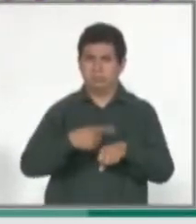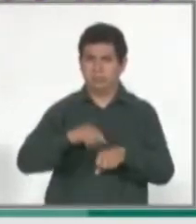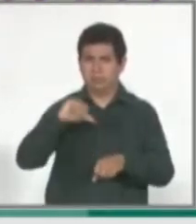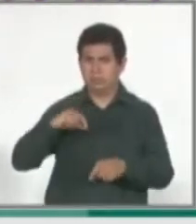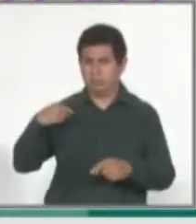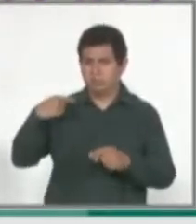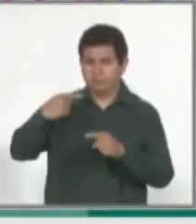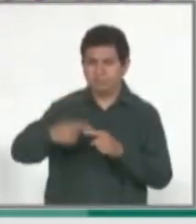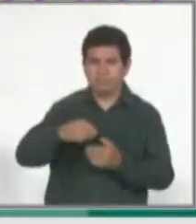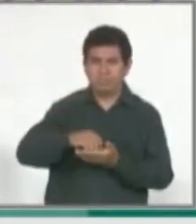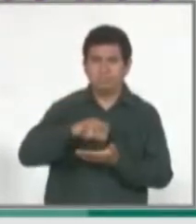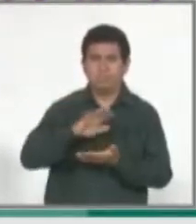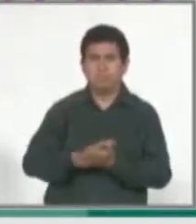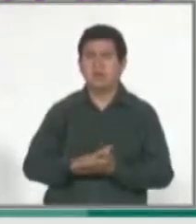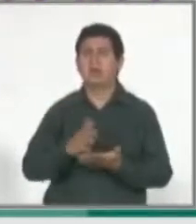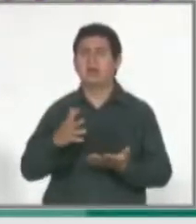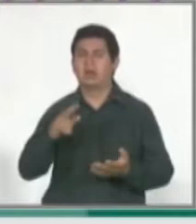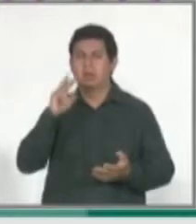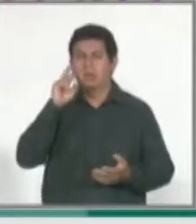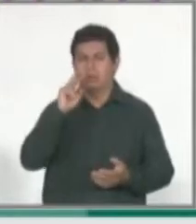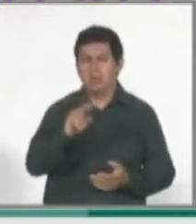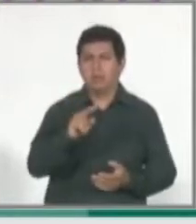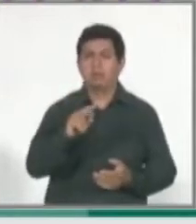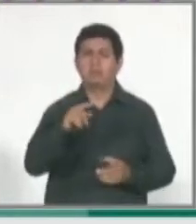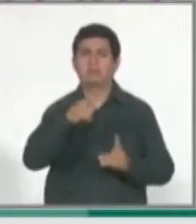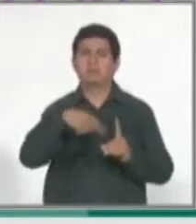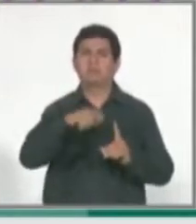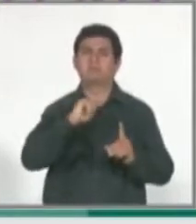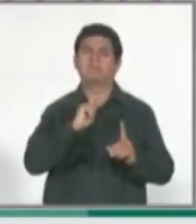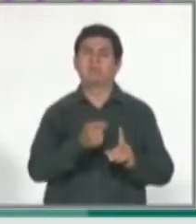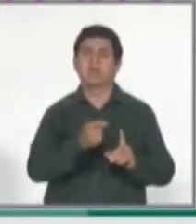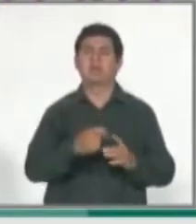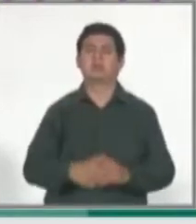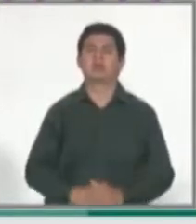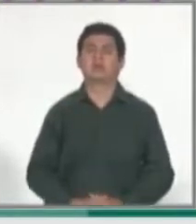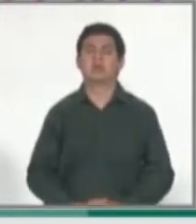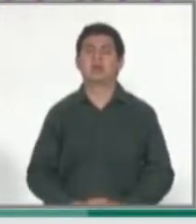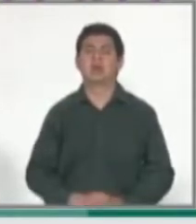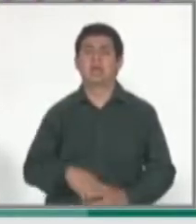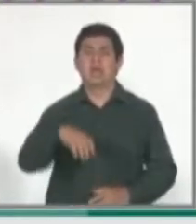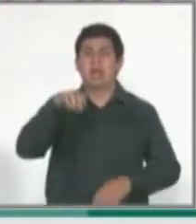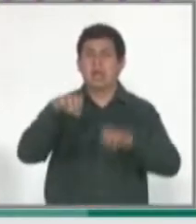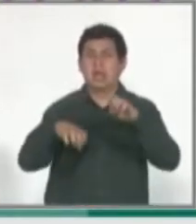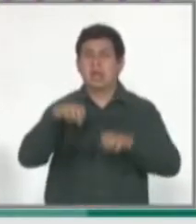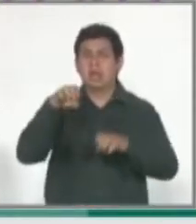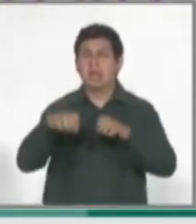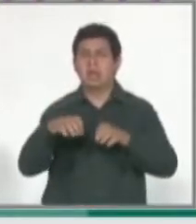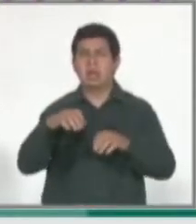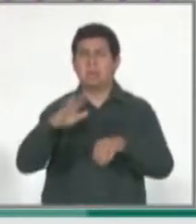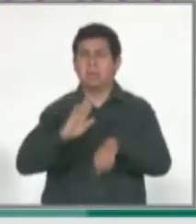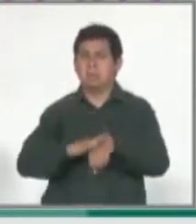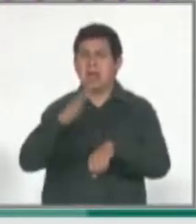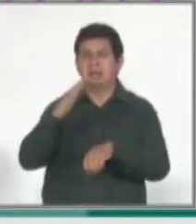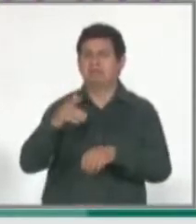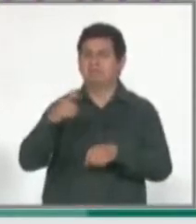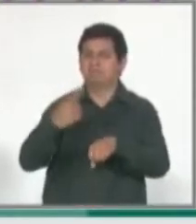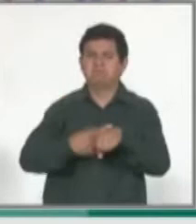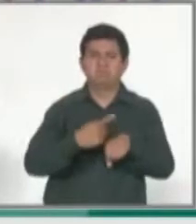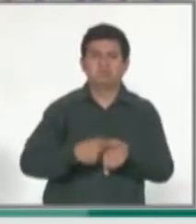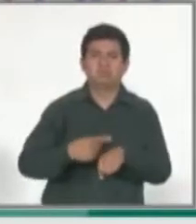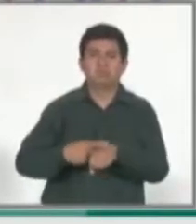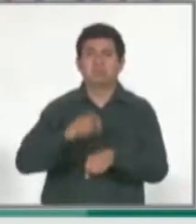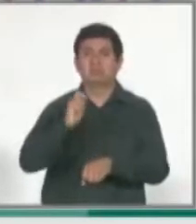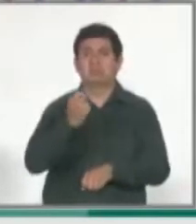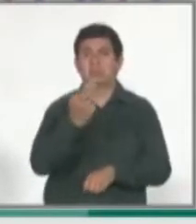17 de septiembre se contabilizan 66 casos nuevos de kobe 19 que suman 15 mil 96 casos acumulados en la entidad